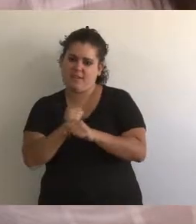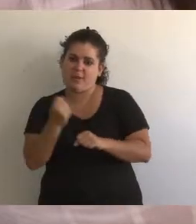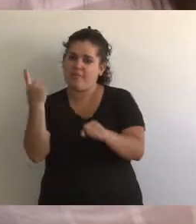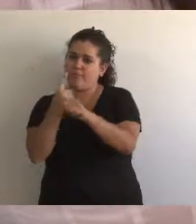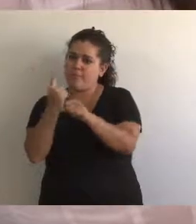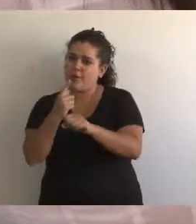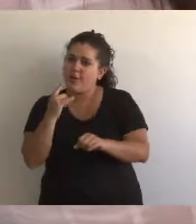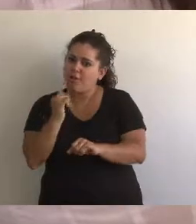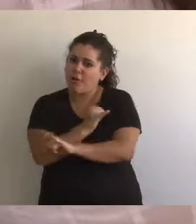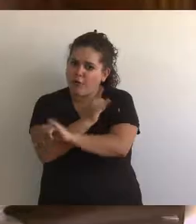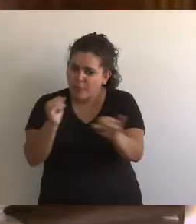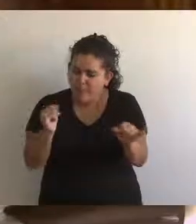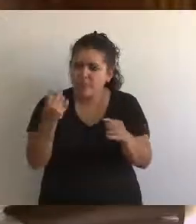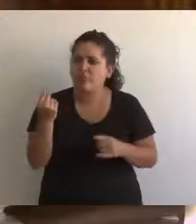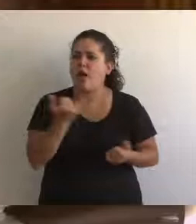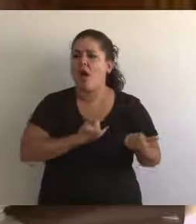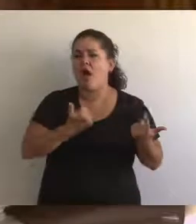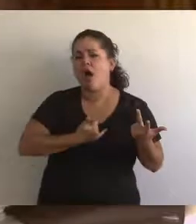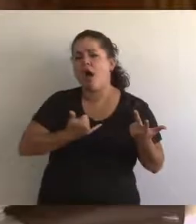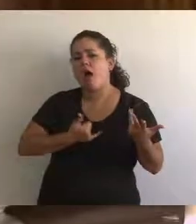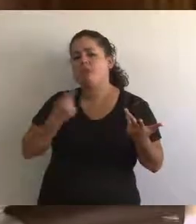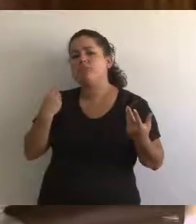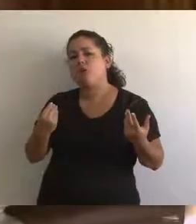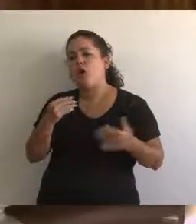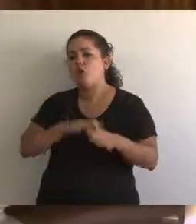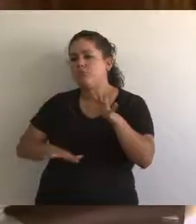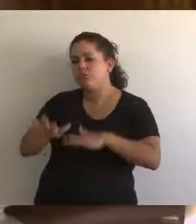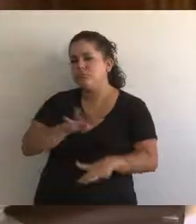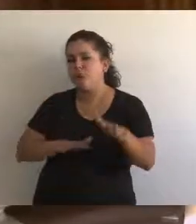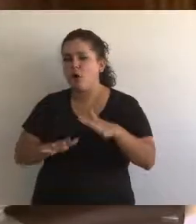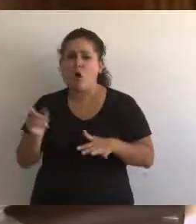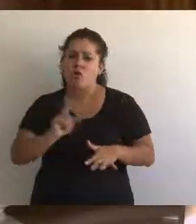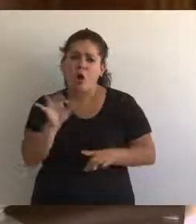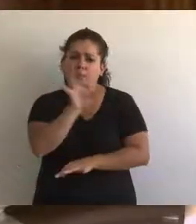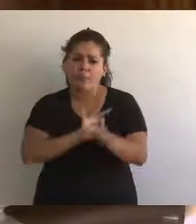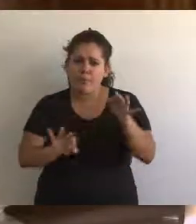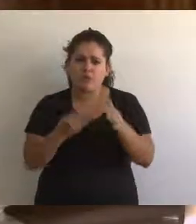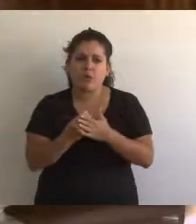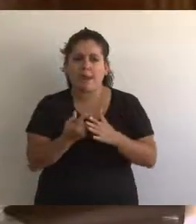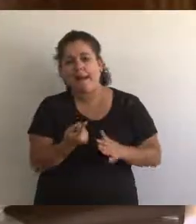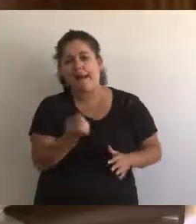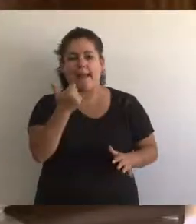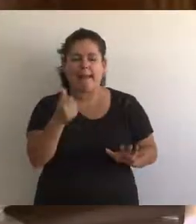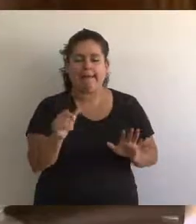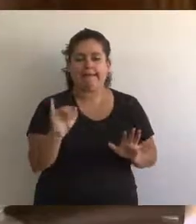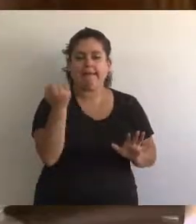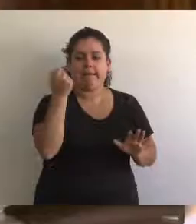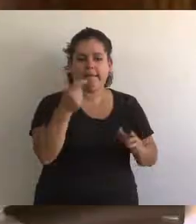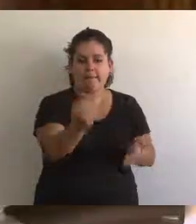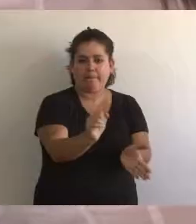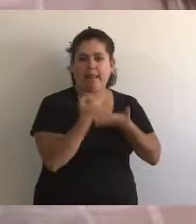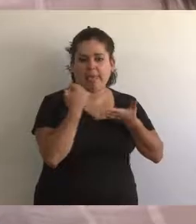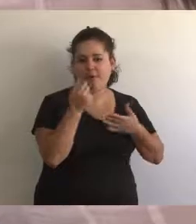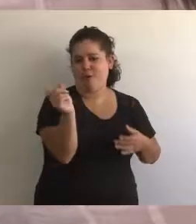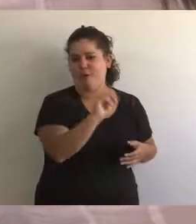trabajando, primero informándonos de cómo podemos elaborar no un proyecto para ganar premios, ni para salir en